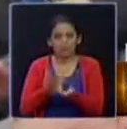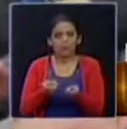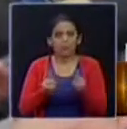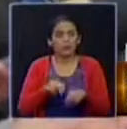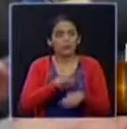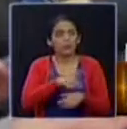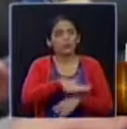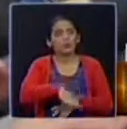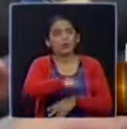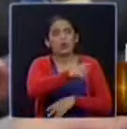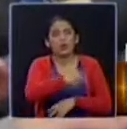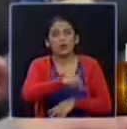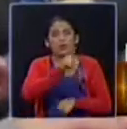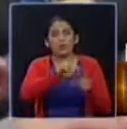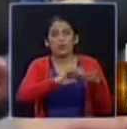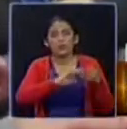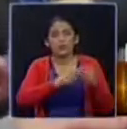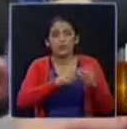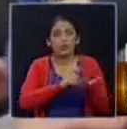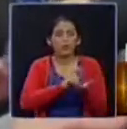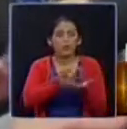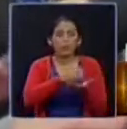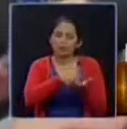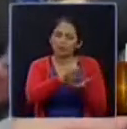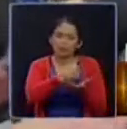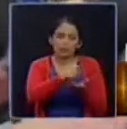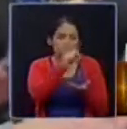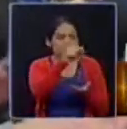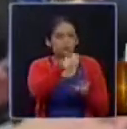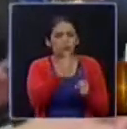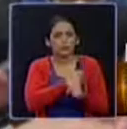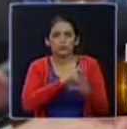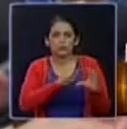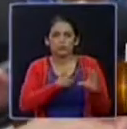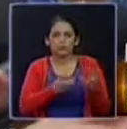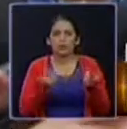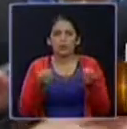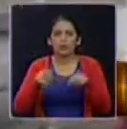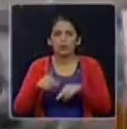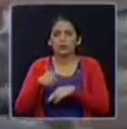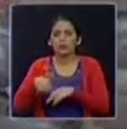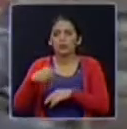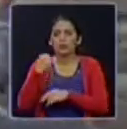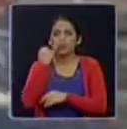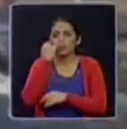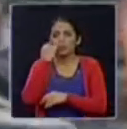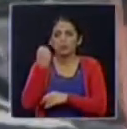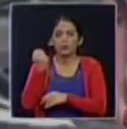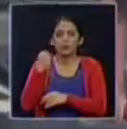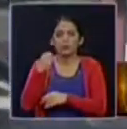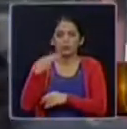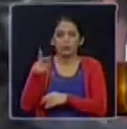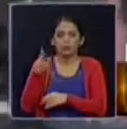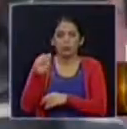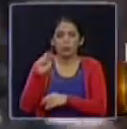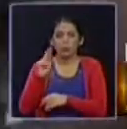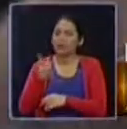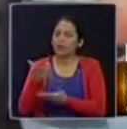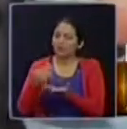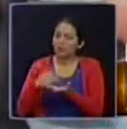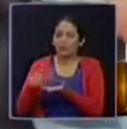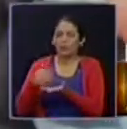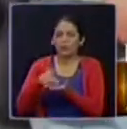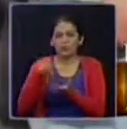comunidades, hay despojos de tierras de la comunidad Cascomi y de los territorios Shuar, por ejemplo. Esta solicitud se hace tras varias sesiones